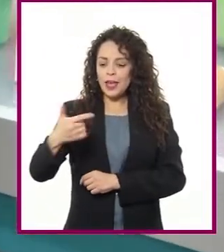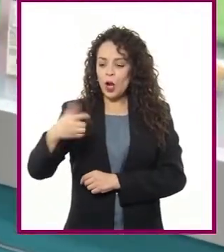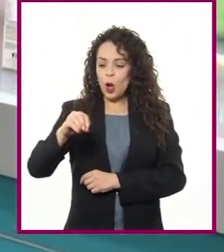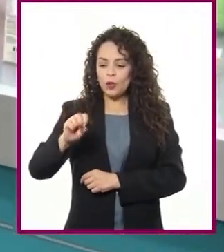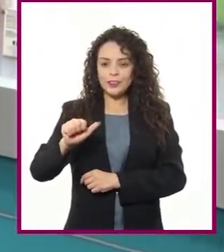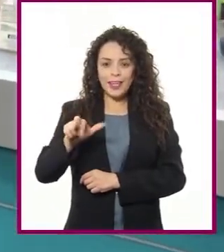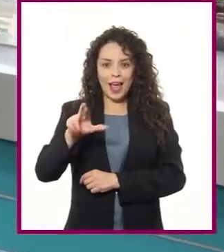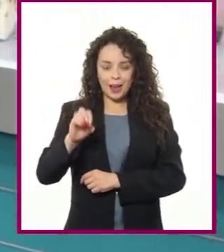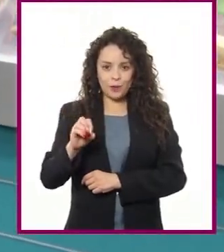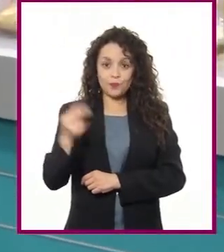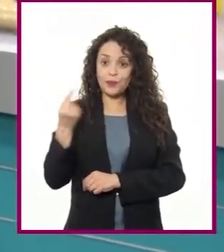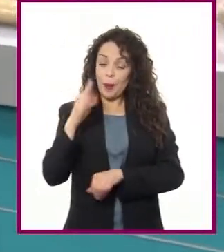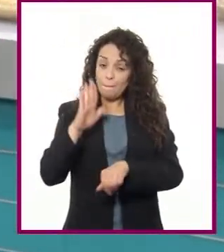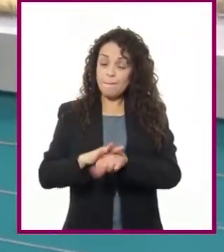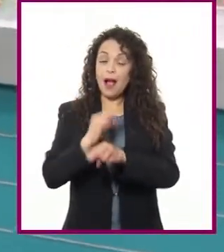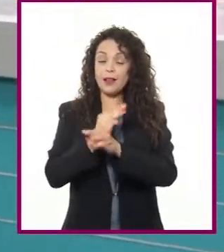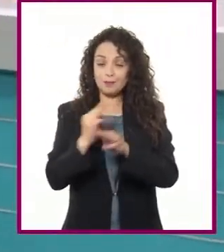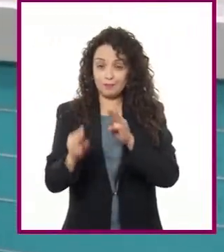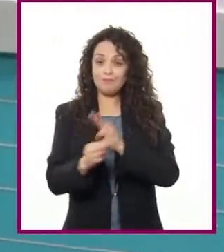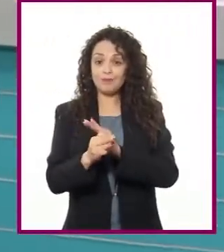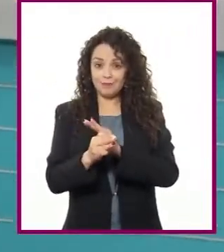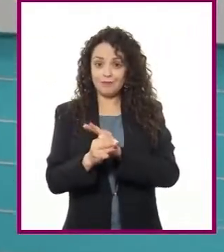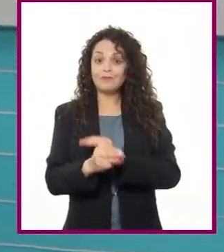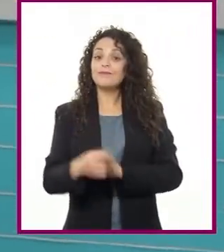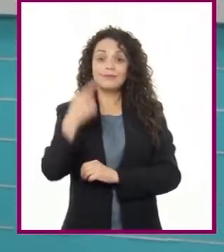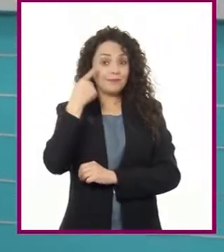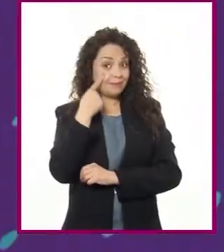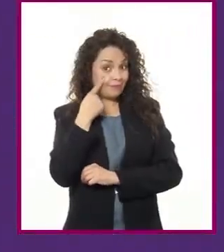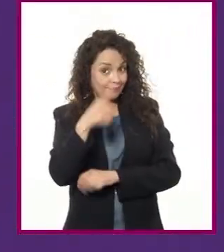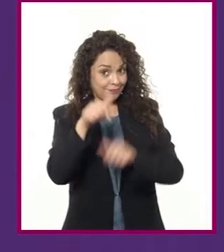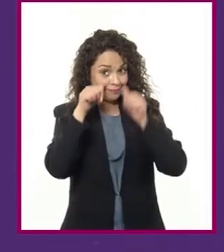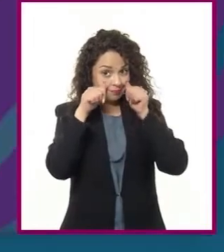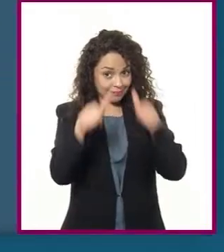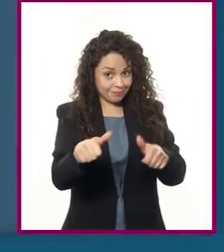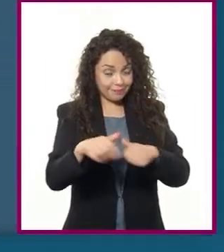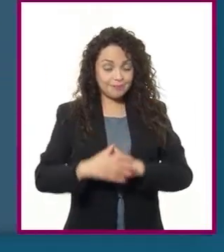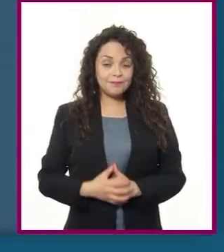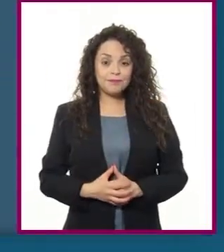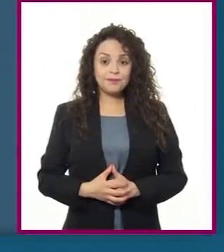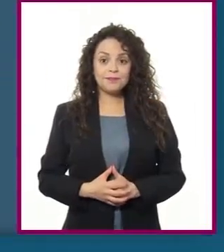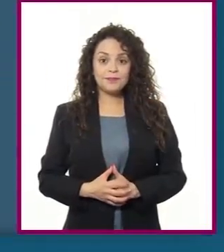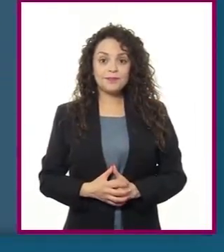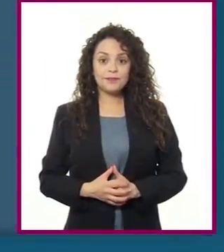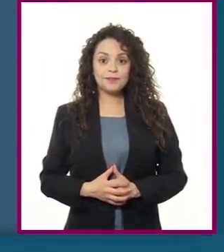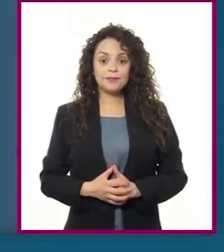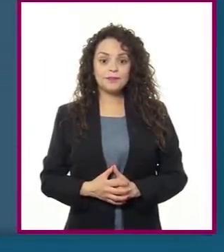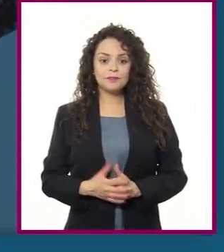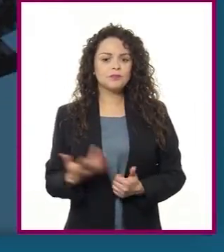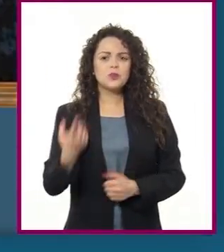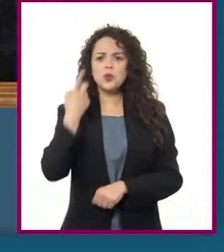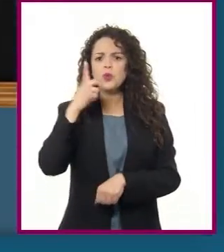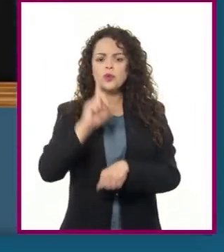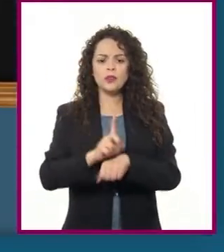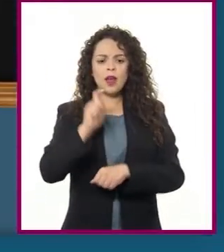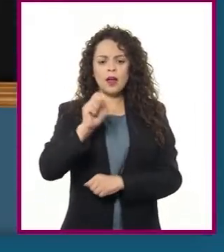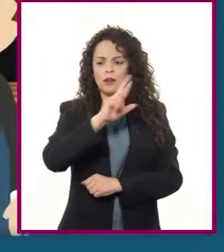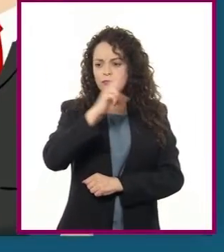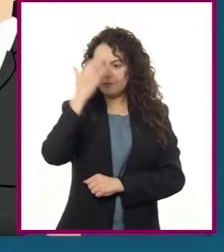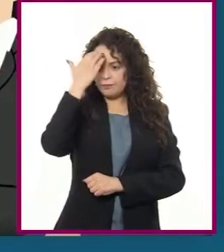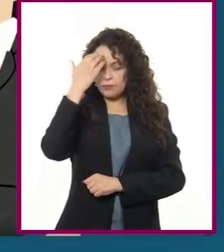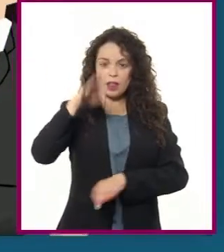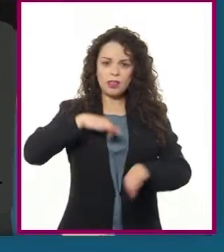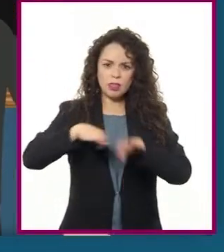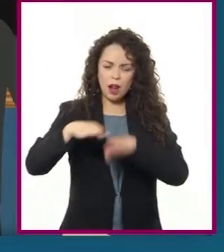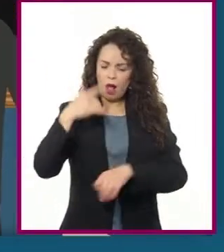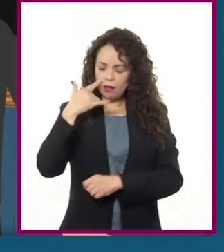a necesitar más materiales, así que estén muy atentos. Se acerca un día donde se reconoce la gran labor,